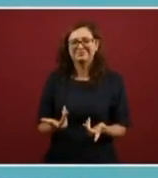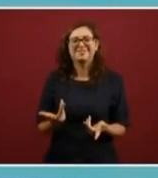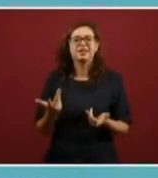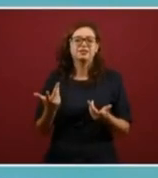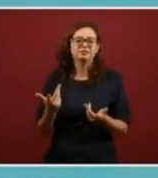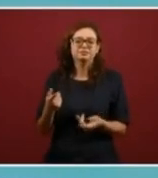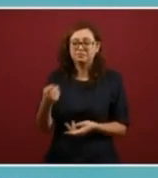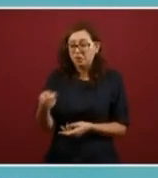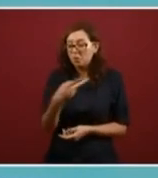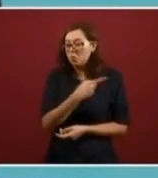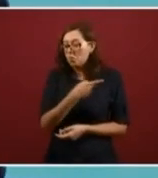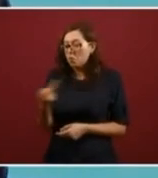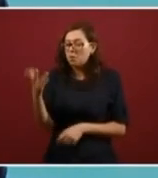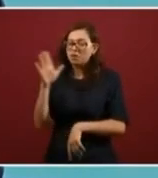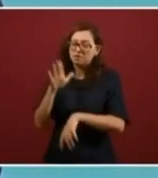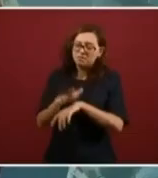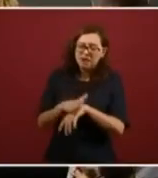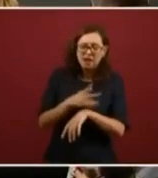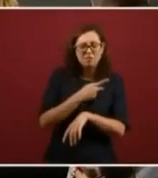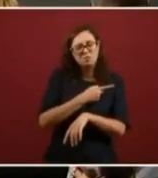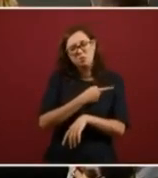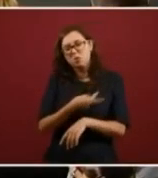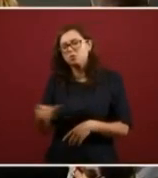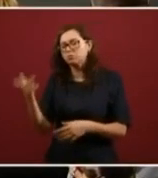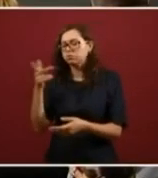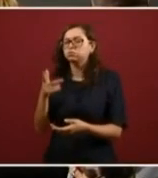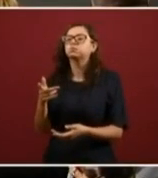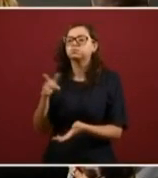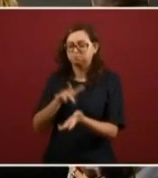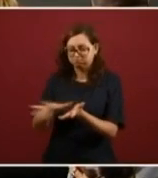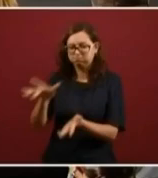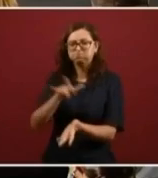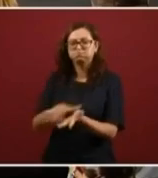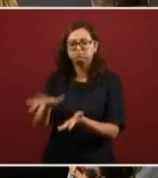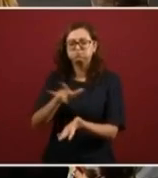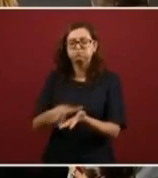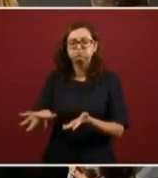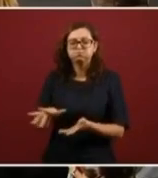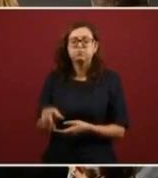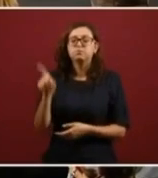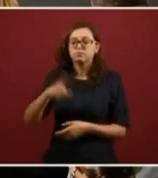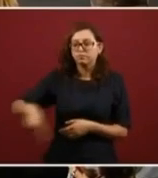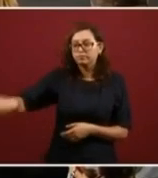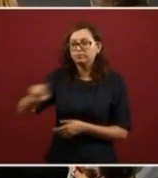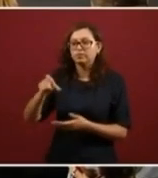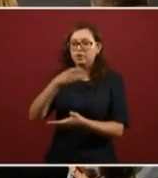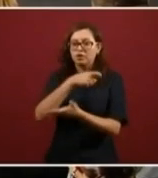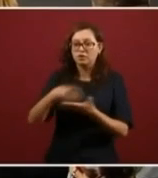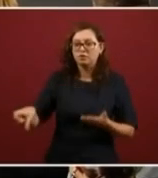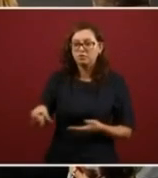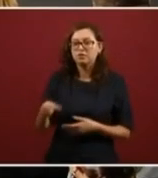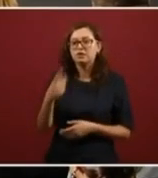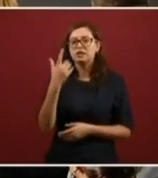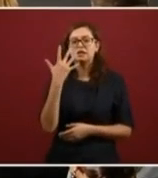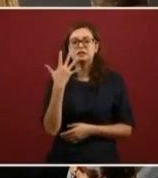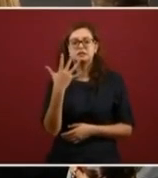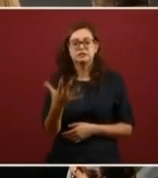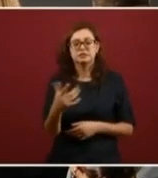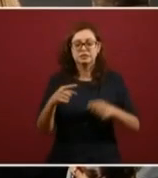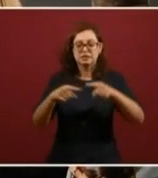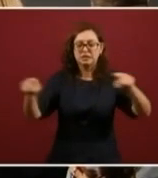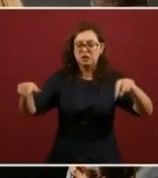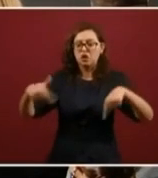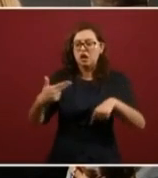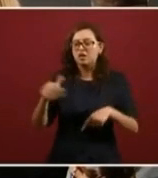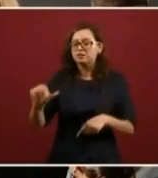productores más pobres, es a los que tienen actualmente hasta 5 hectáreas de temporal